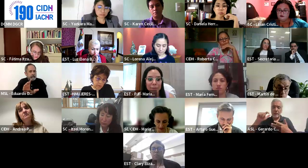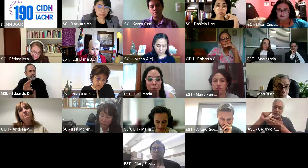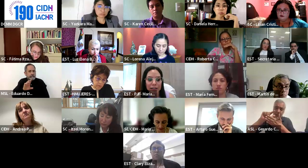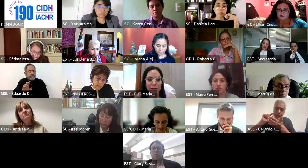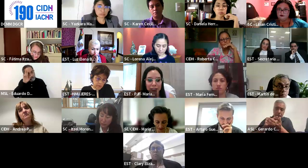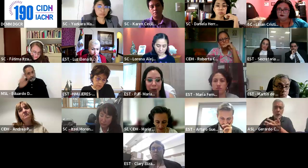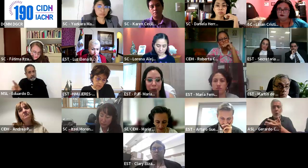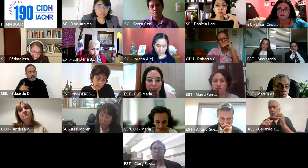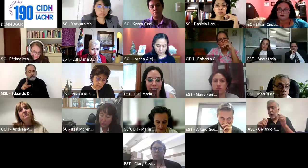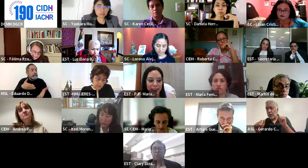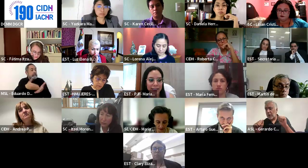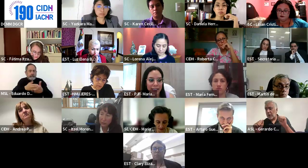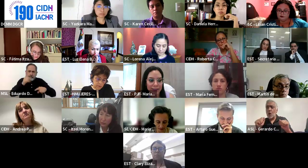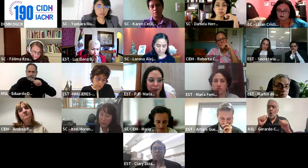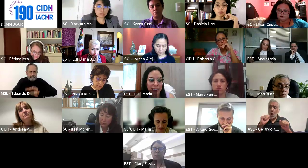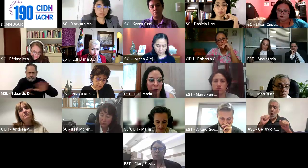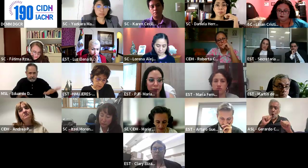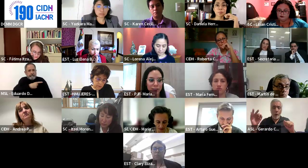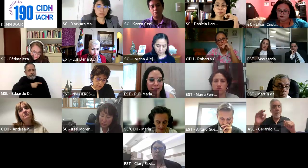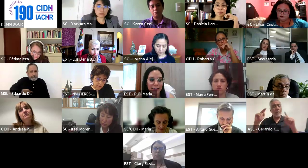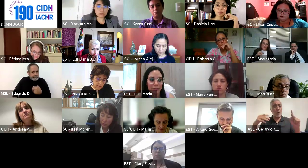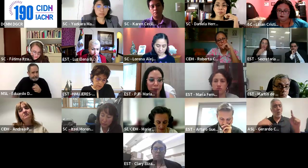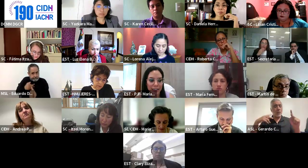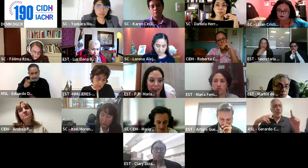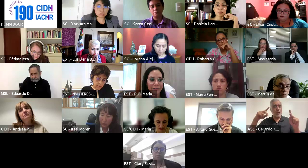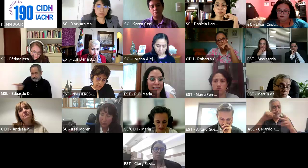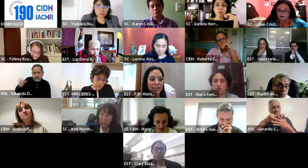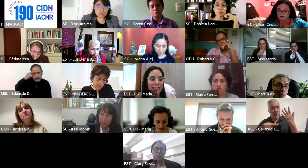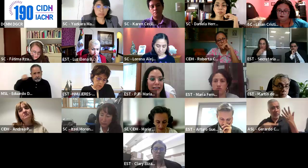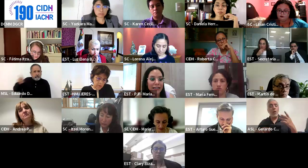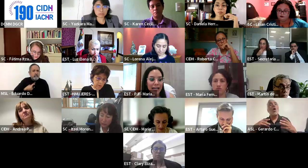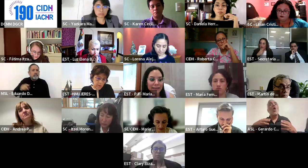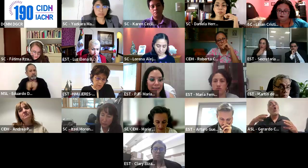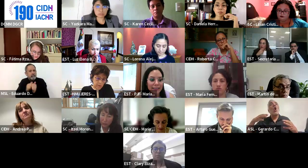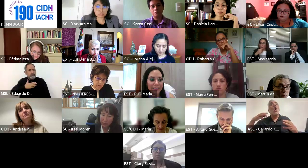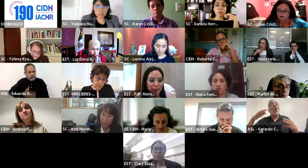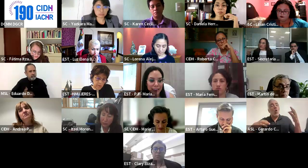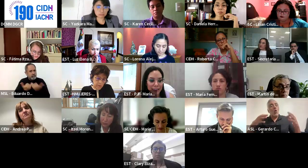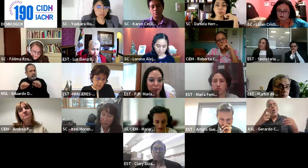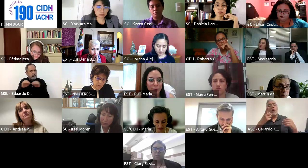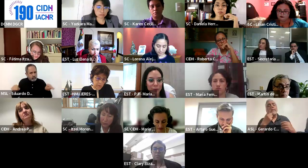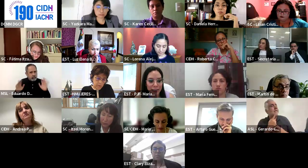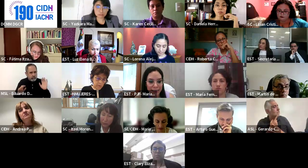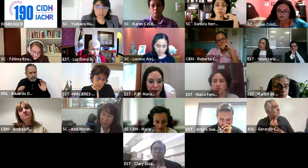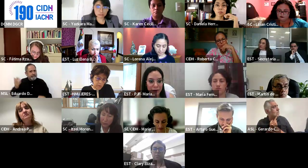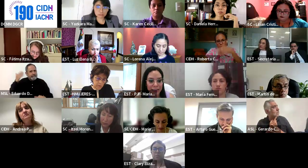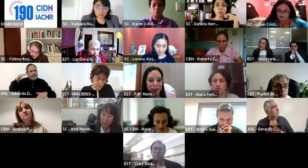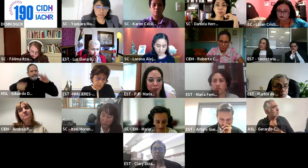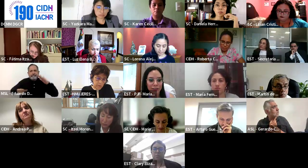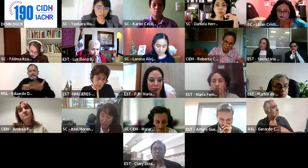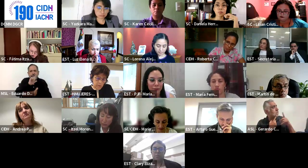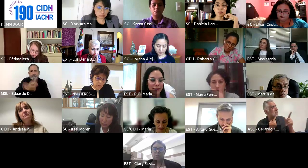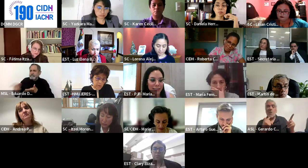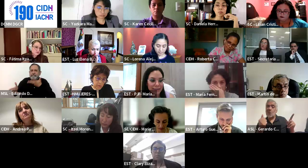Corte derribó una barrera jurídica en el acceso a la justicia de mujeres que han sido afectadas por un delito